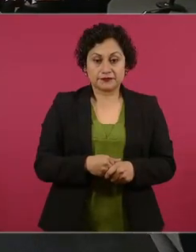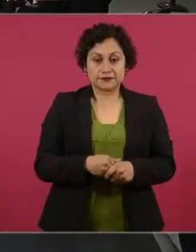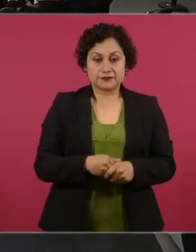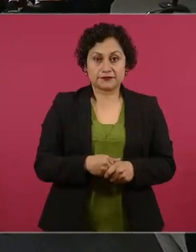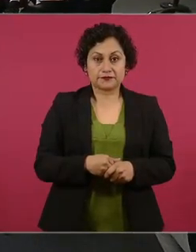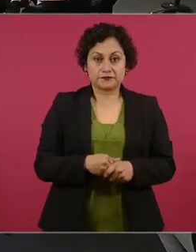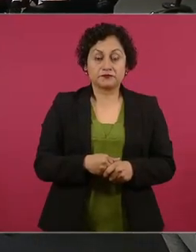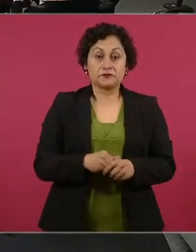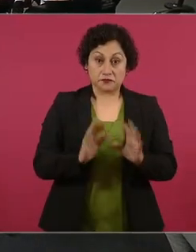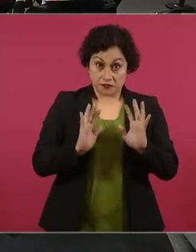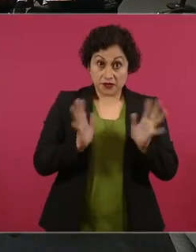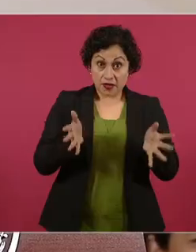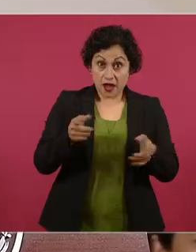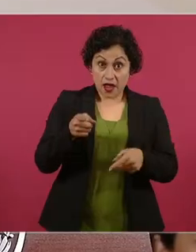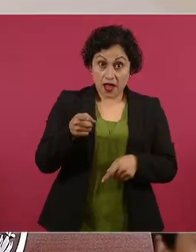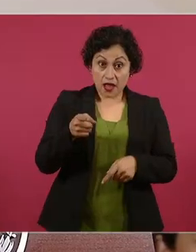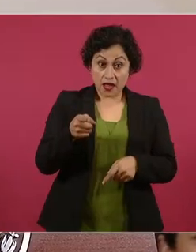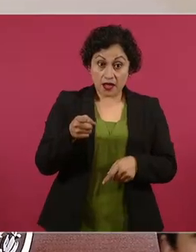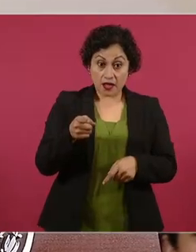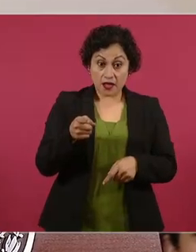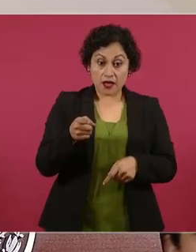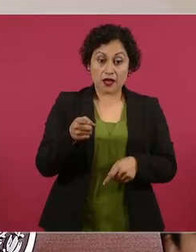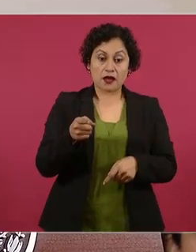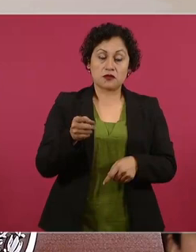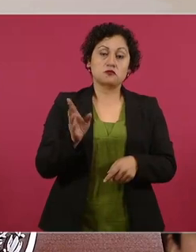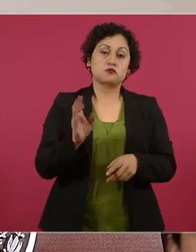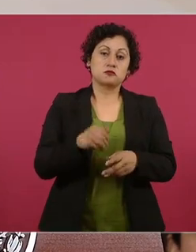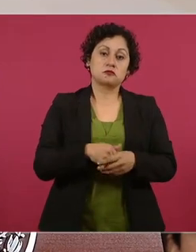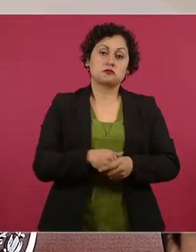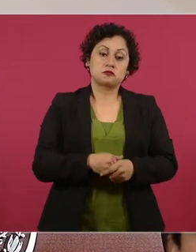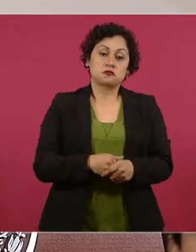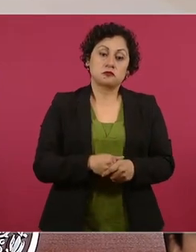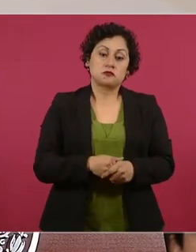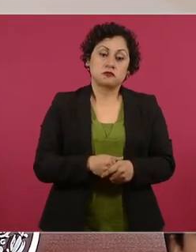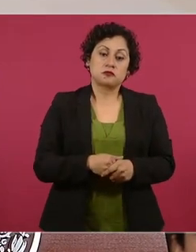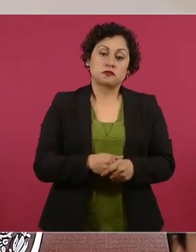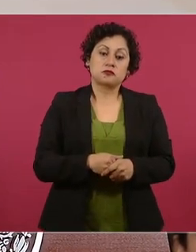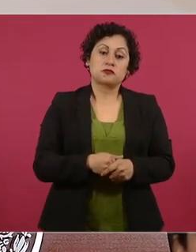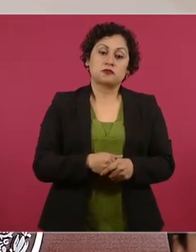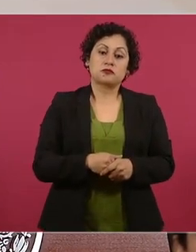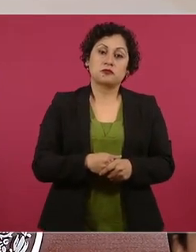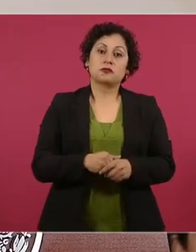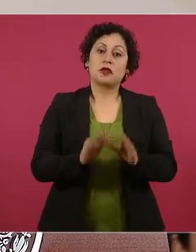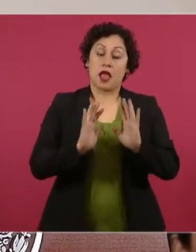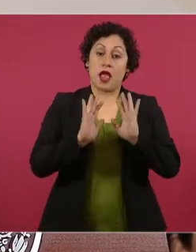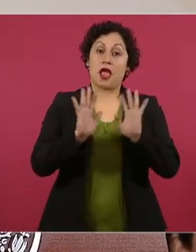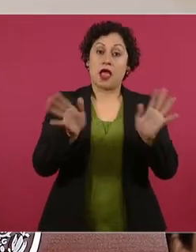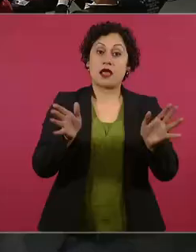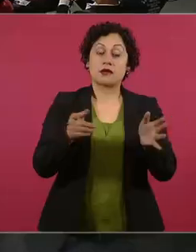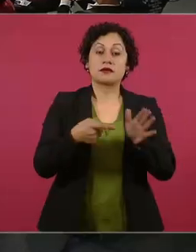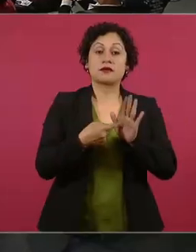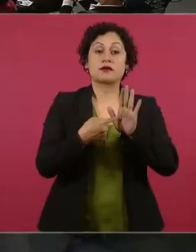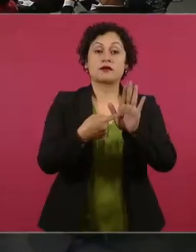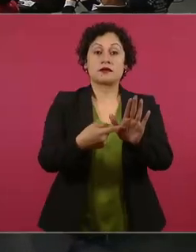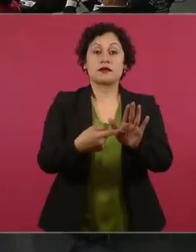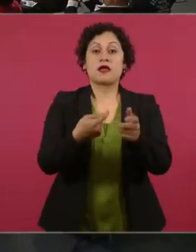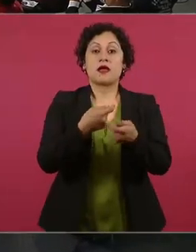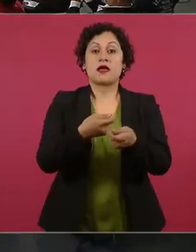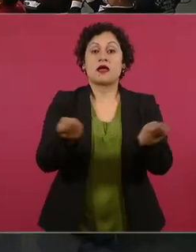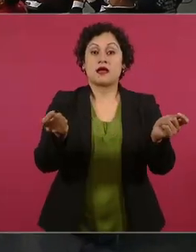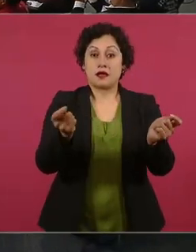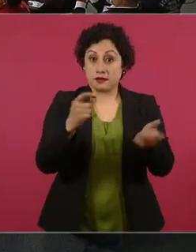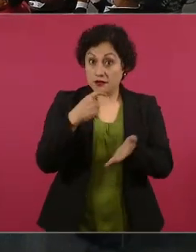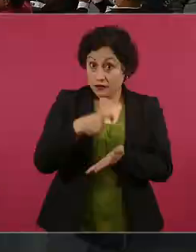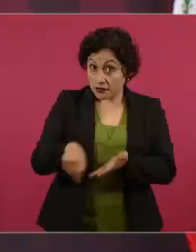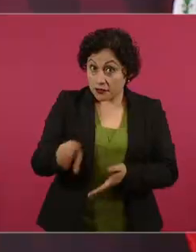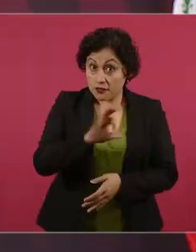Ah, ya está. Ya. Ah, sí. Ah, pues ya lo dieron a conocer. ¿Y ya se puede adquirir?